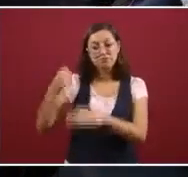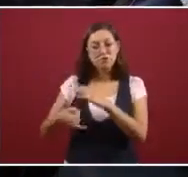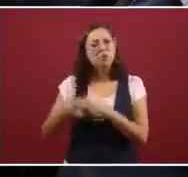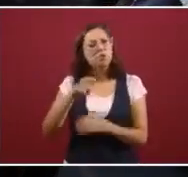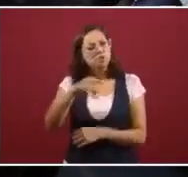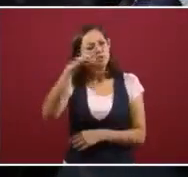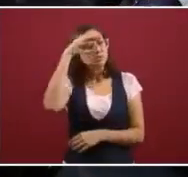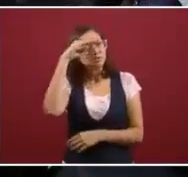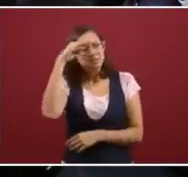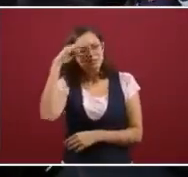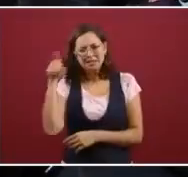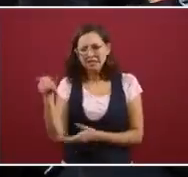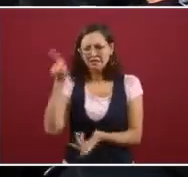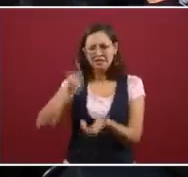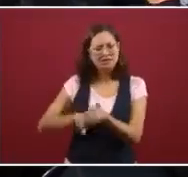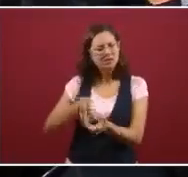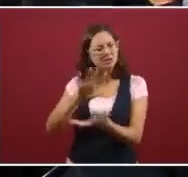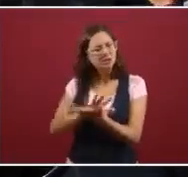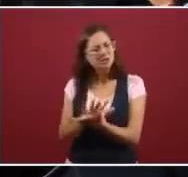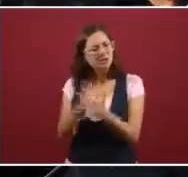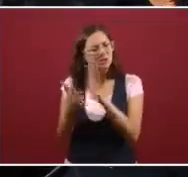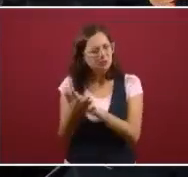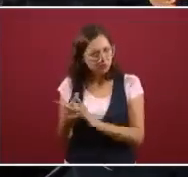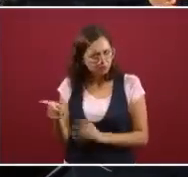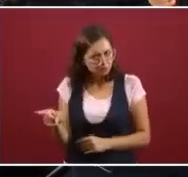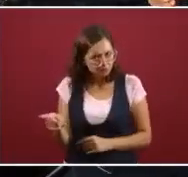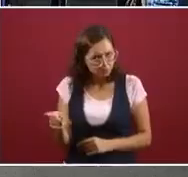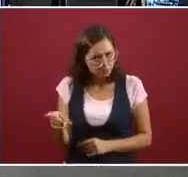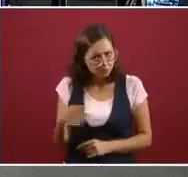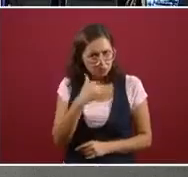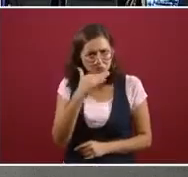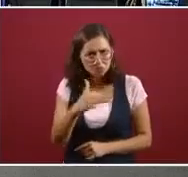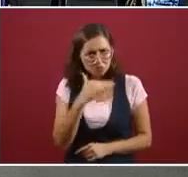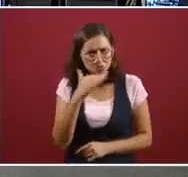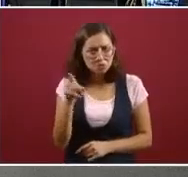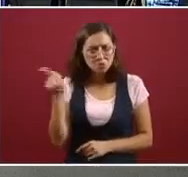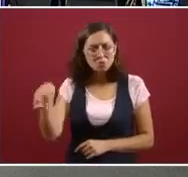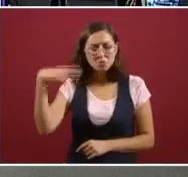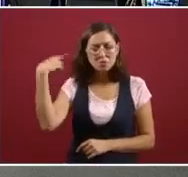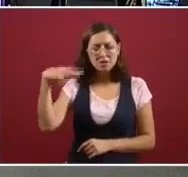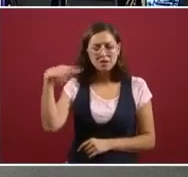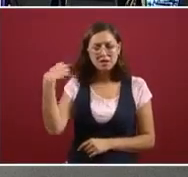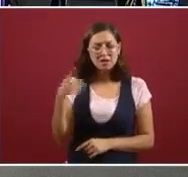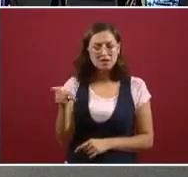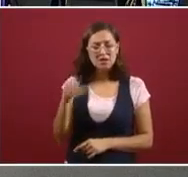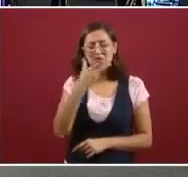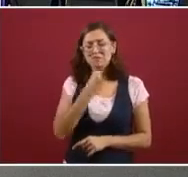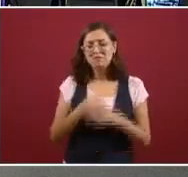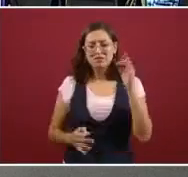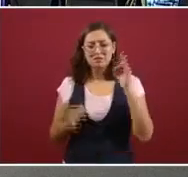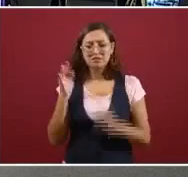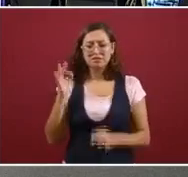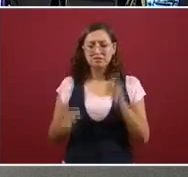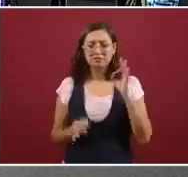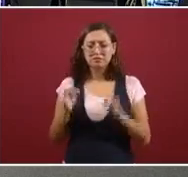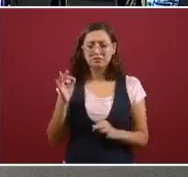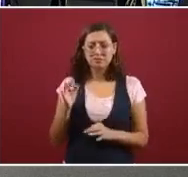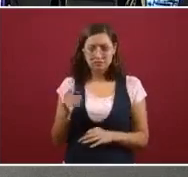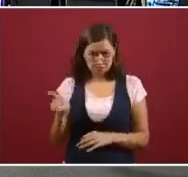la corrupción? ¿Es cómplice del crimen? ¿La estatal? ¿El fiscal estatal? Se tiene